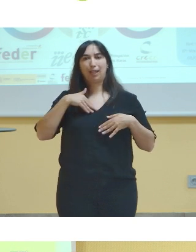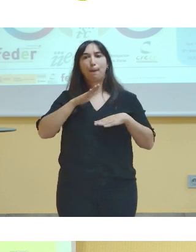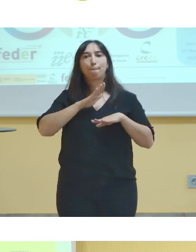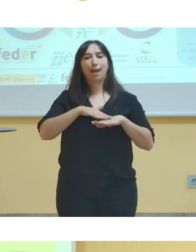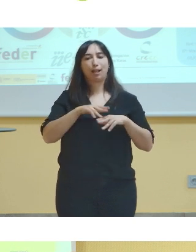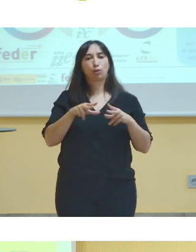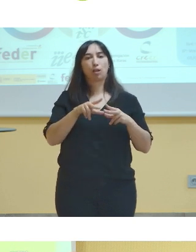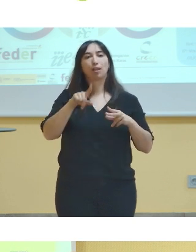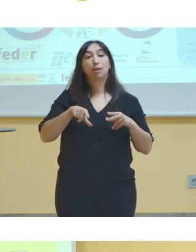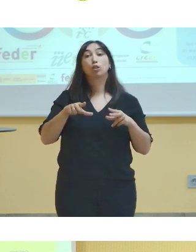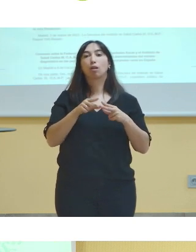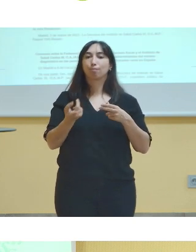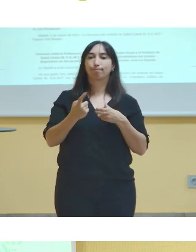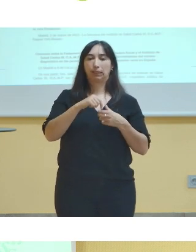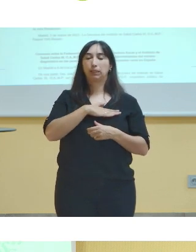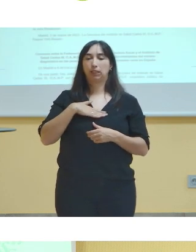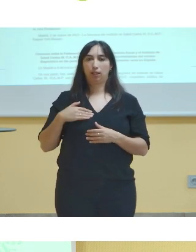sociedad y que participase la sociedad.